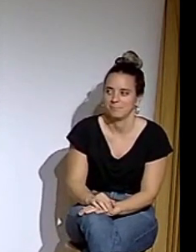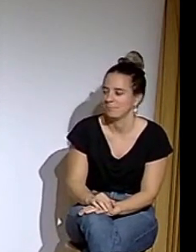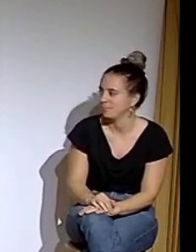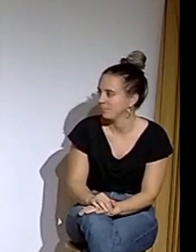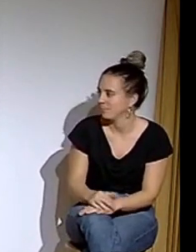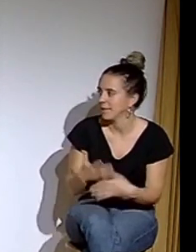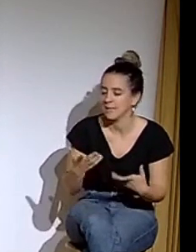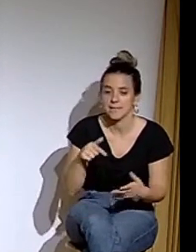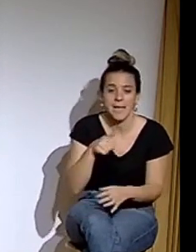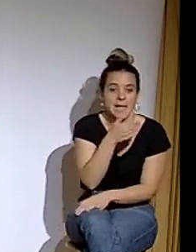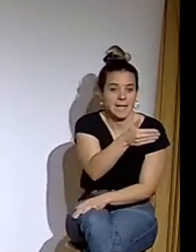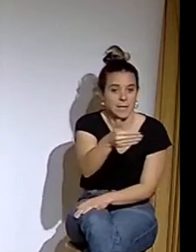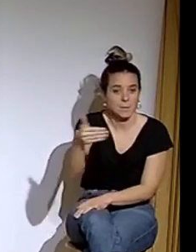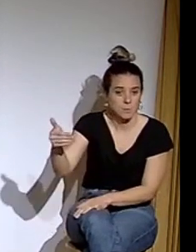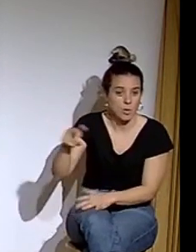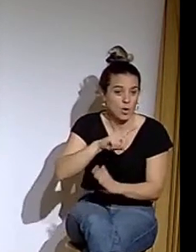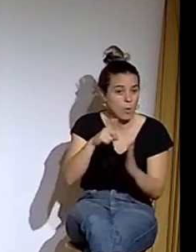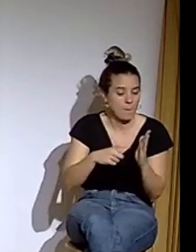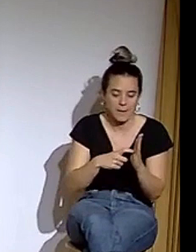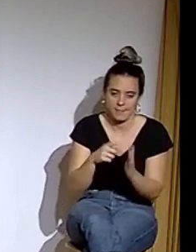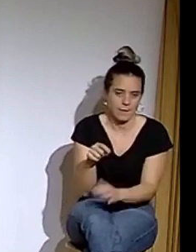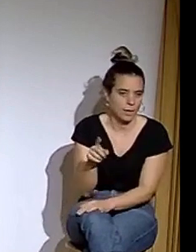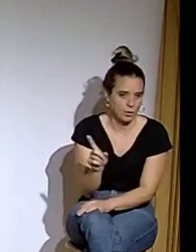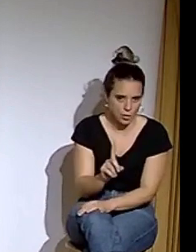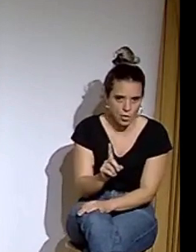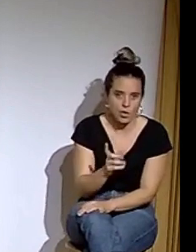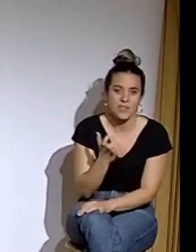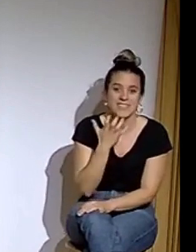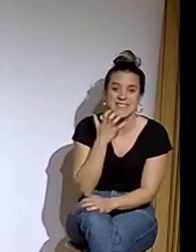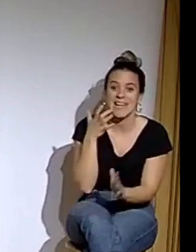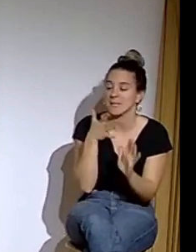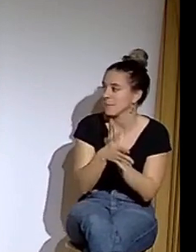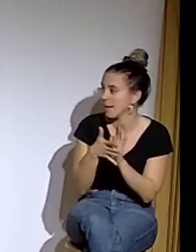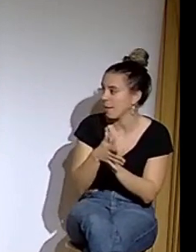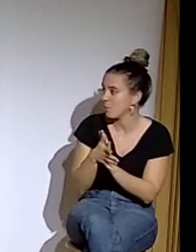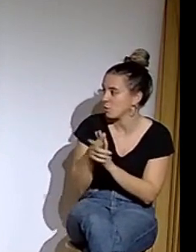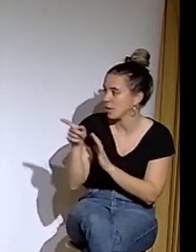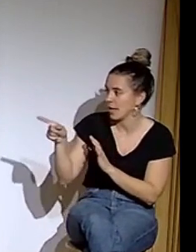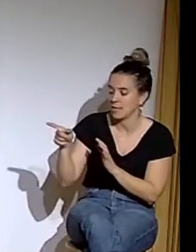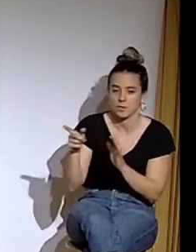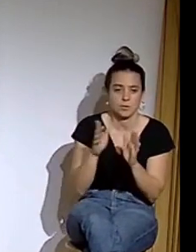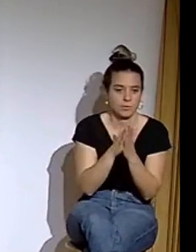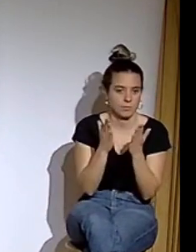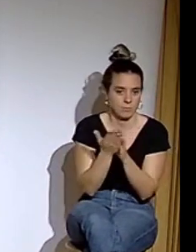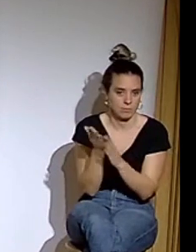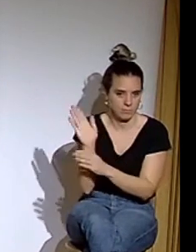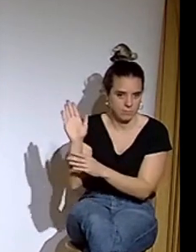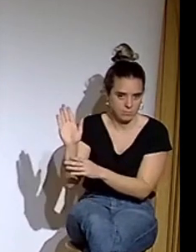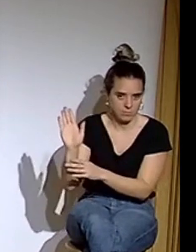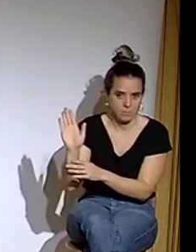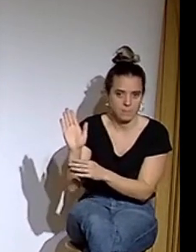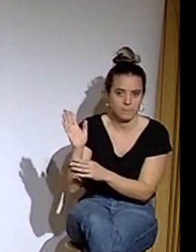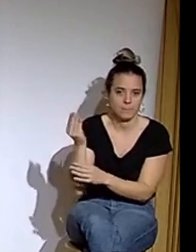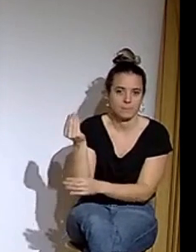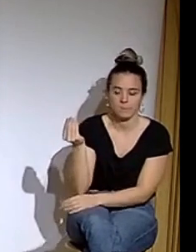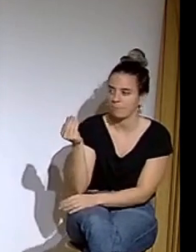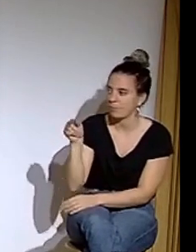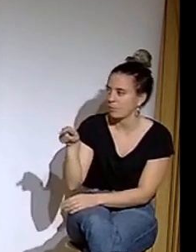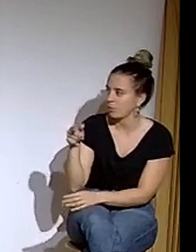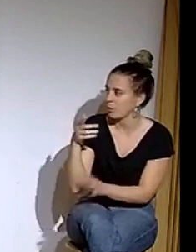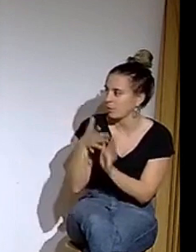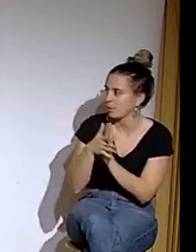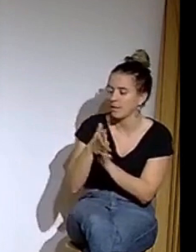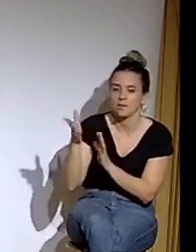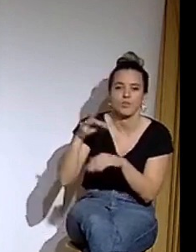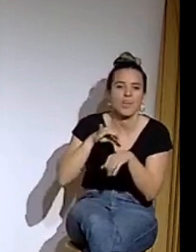esta Expo tampoco está completa si no explicamos esto hemos hecho mención como Bueno a varias veces a esto